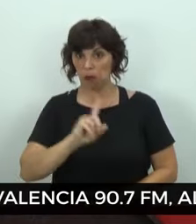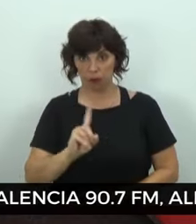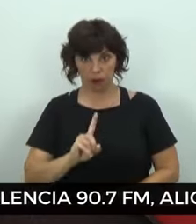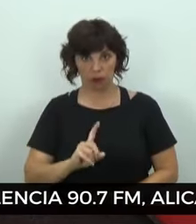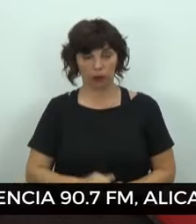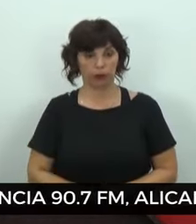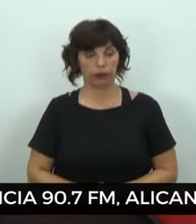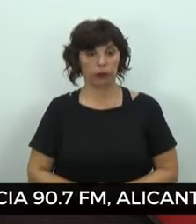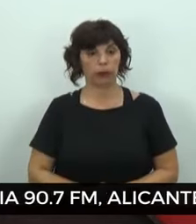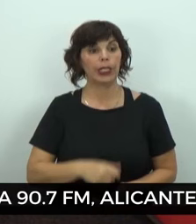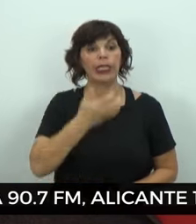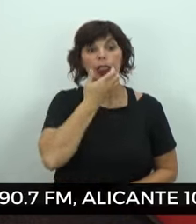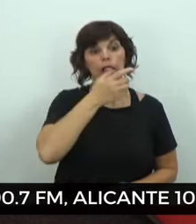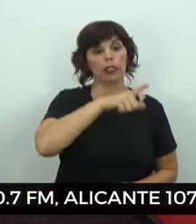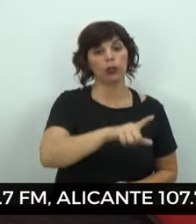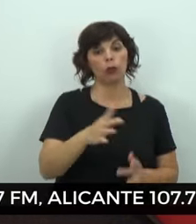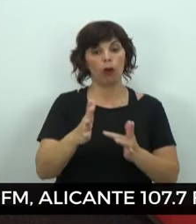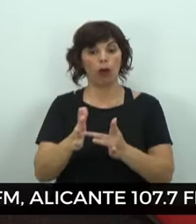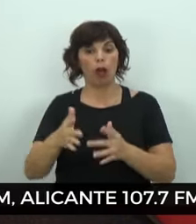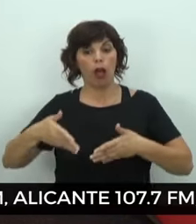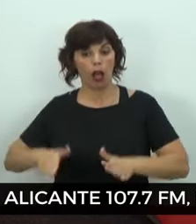oyente, pisotear al Hijo de Dios es